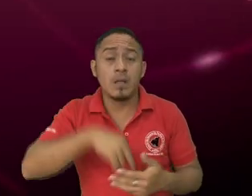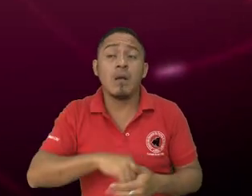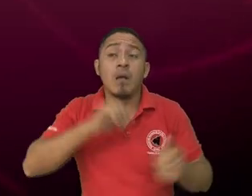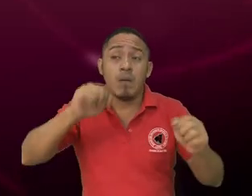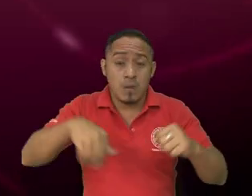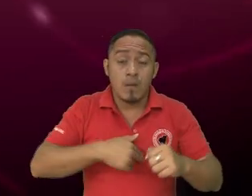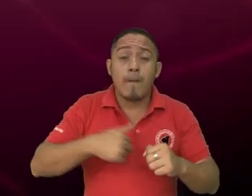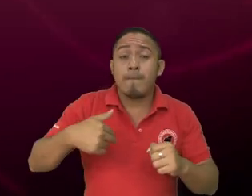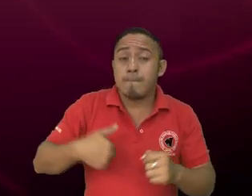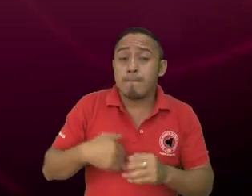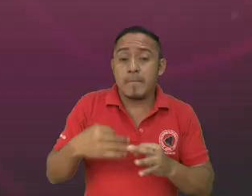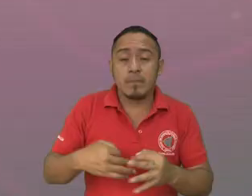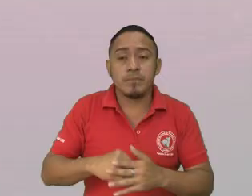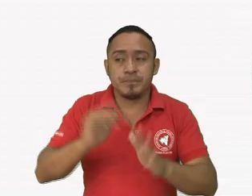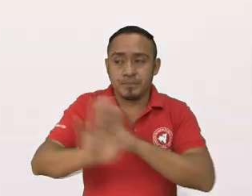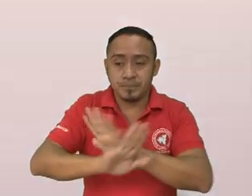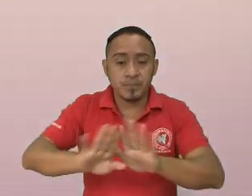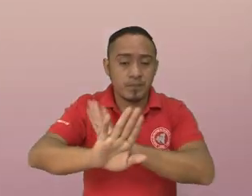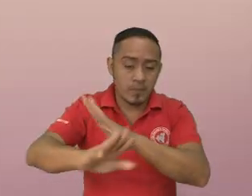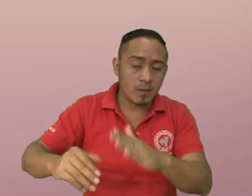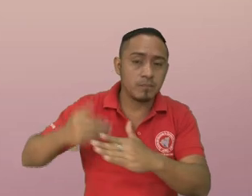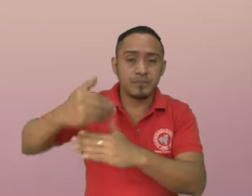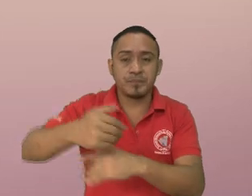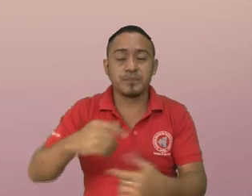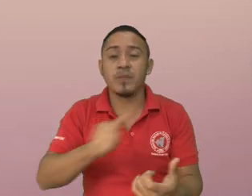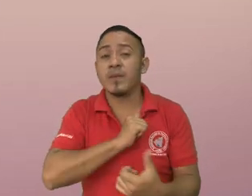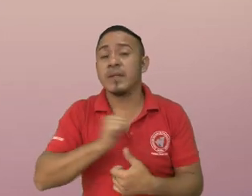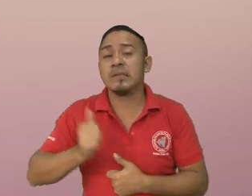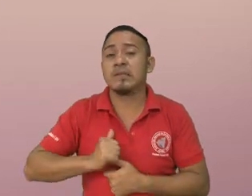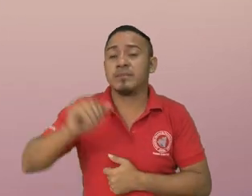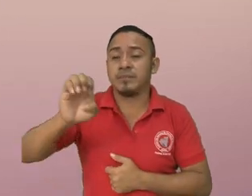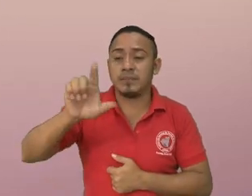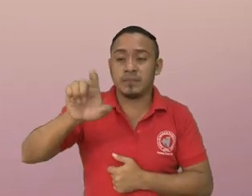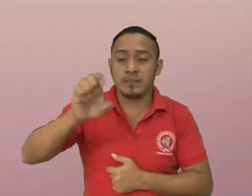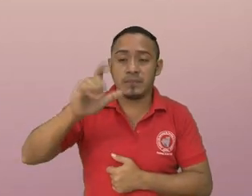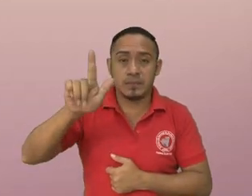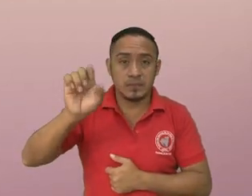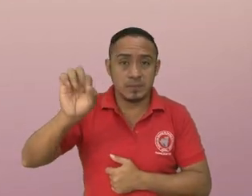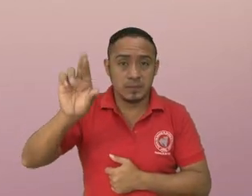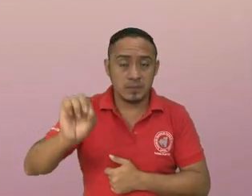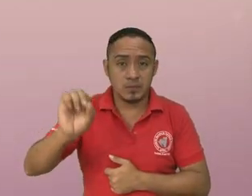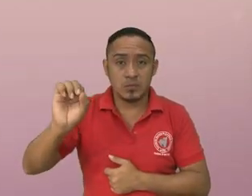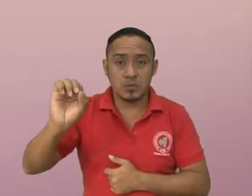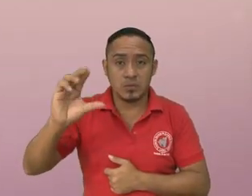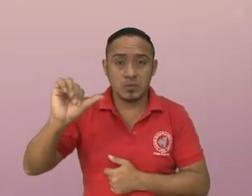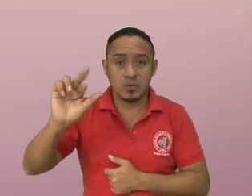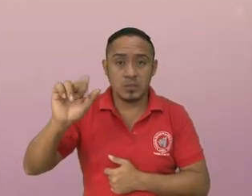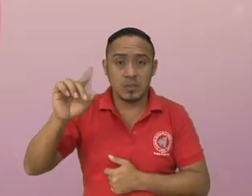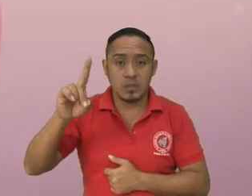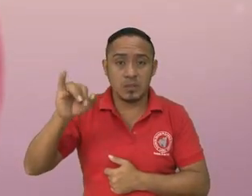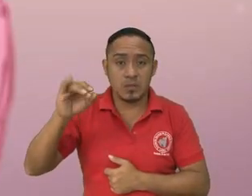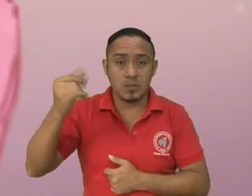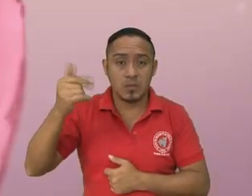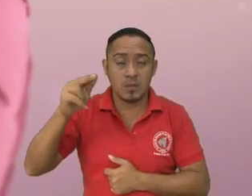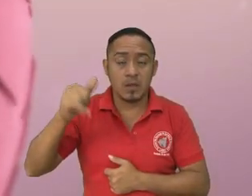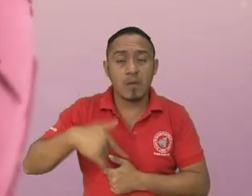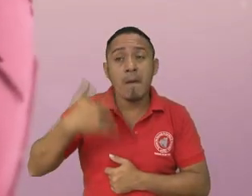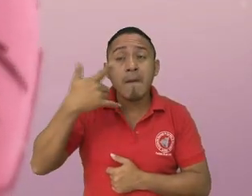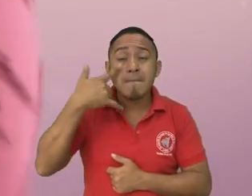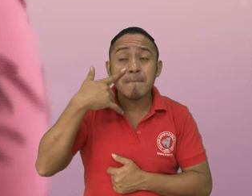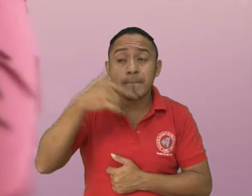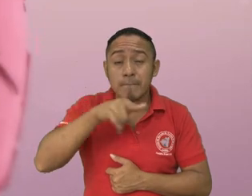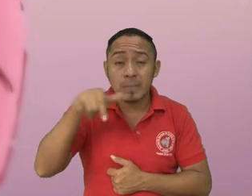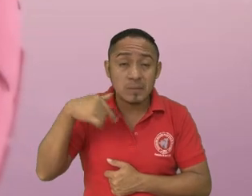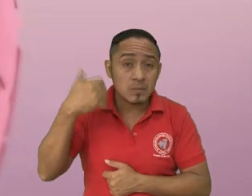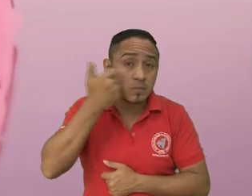hacer diagnóstico y posteriormente con un electrocardiograma, que es el examen que ve la conducción eléctrica del corazón, identificamos